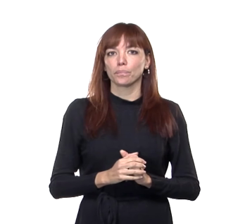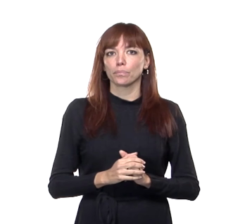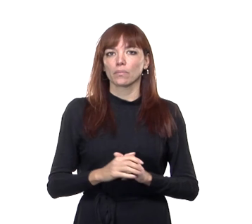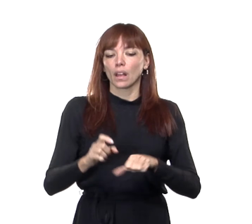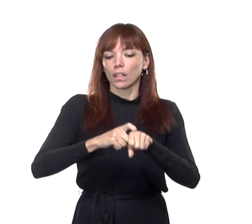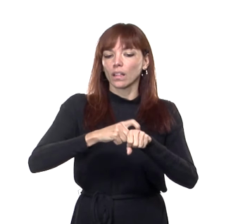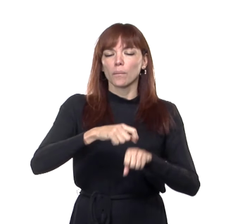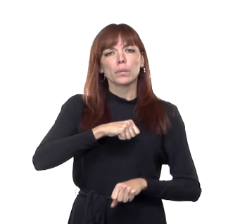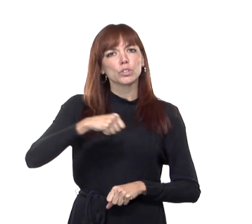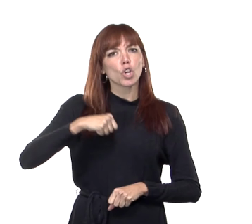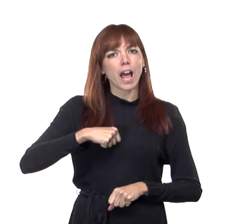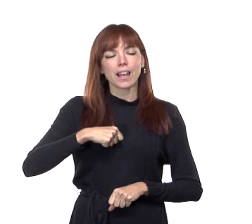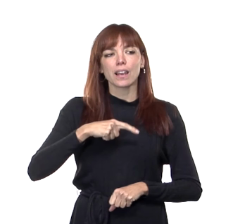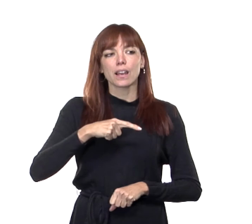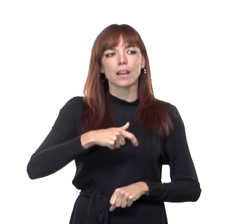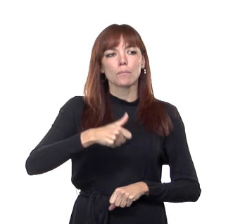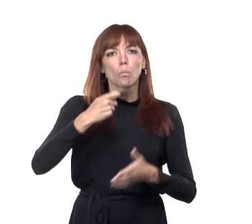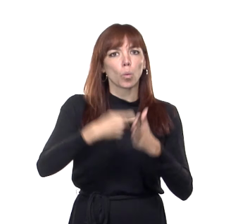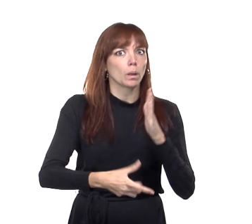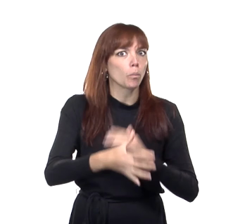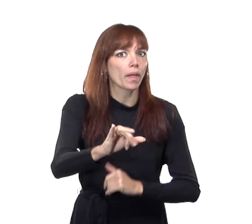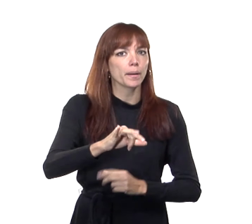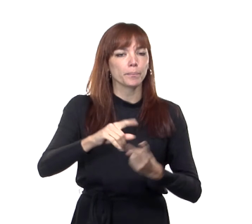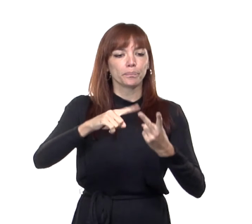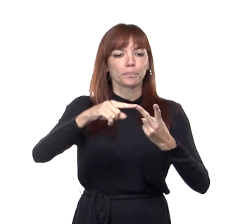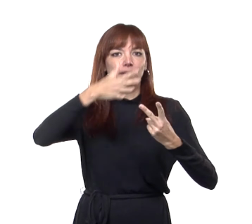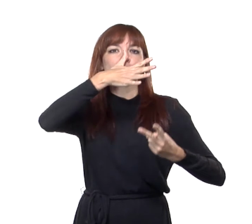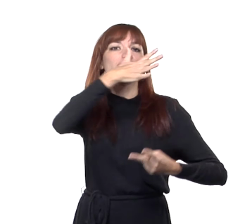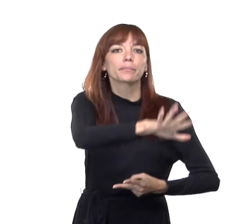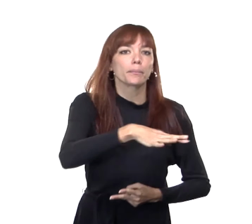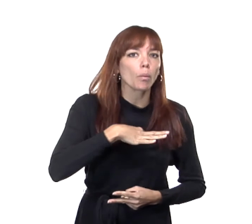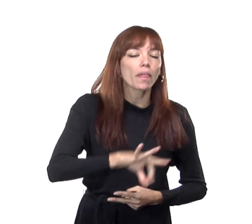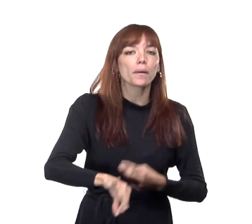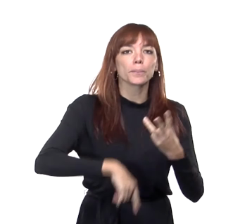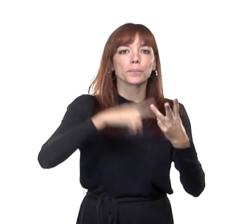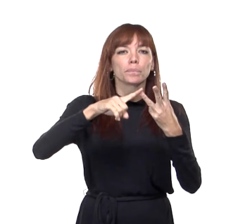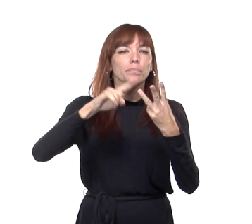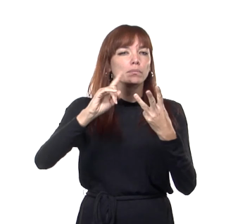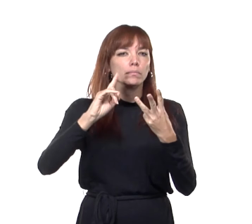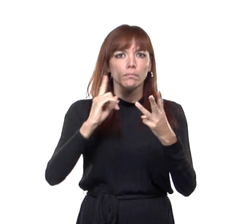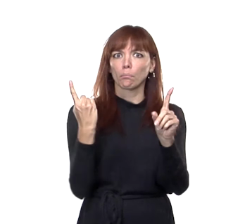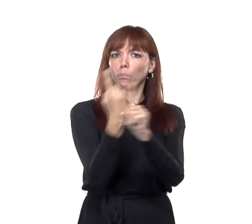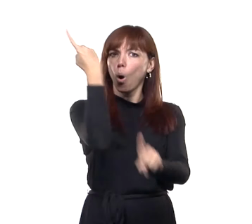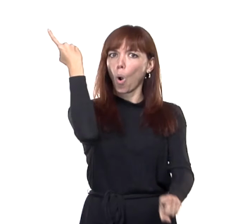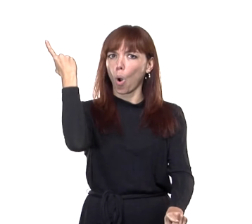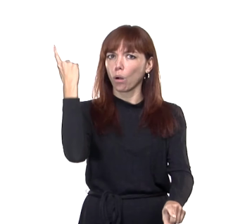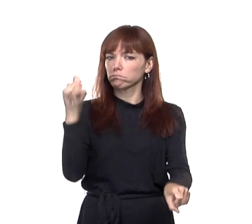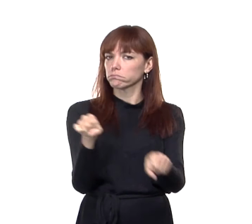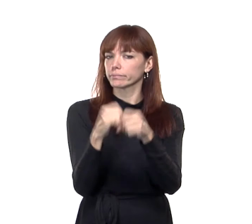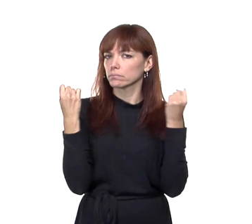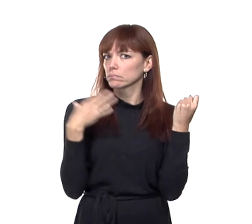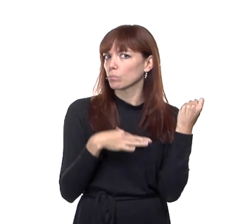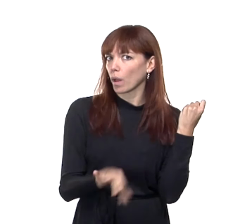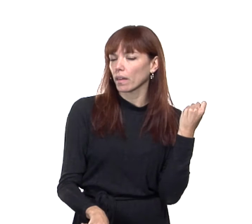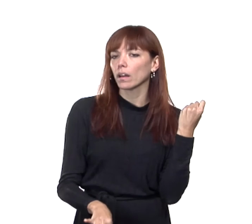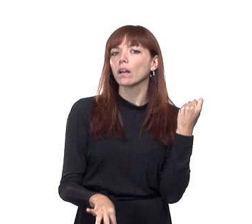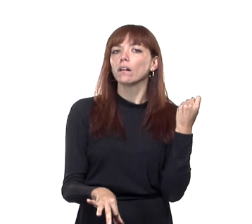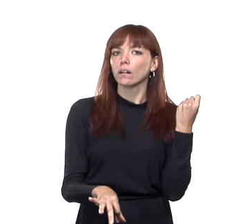posible demanda es una posible multa es una posible un hackeo y una lic